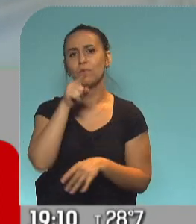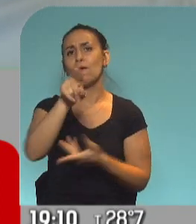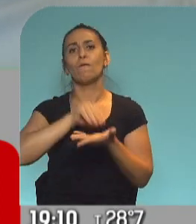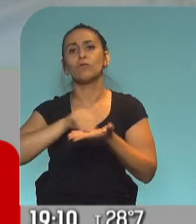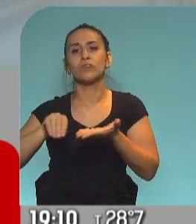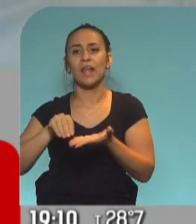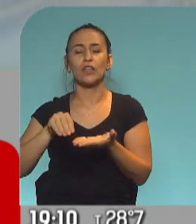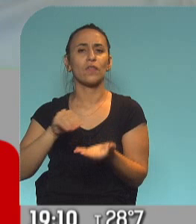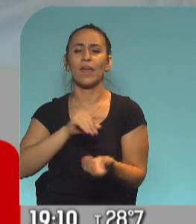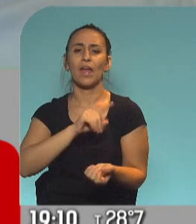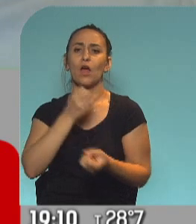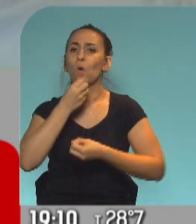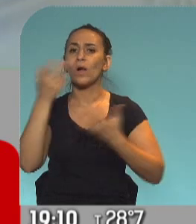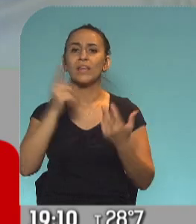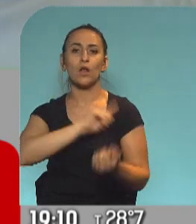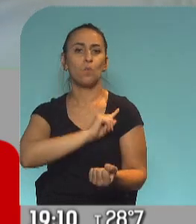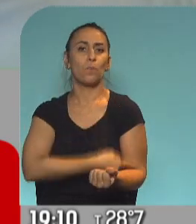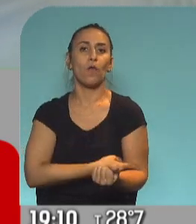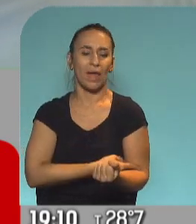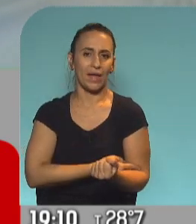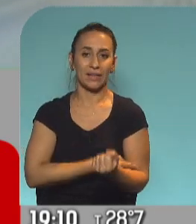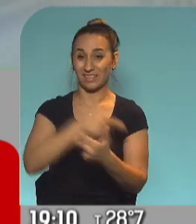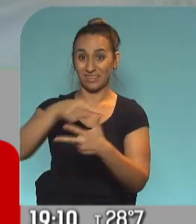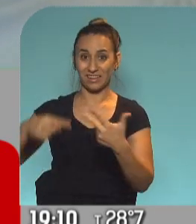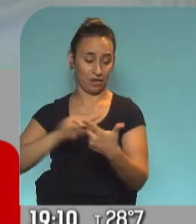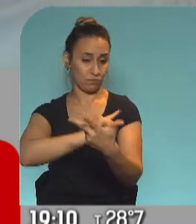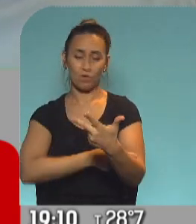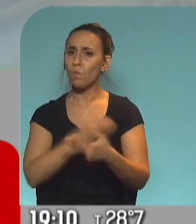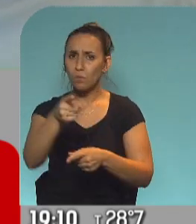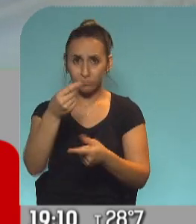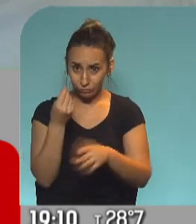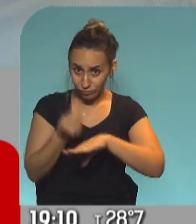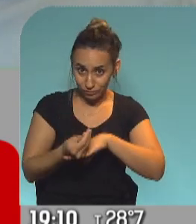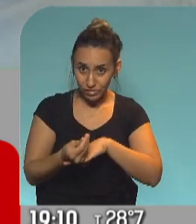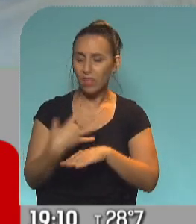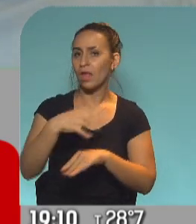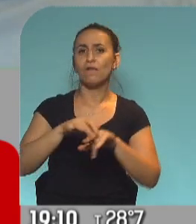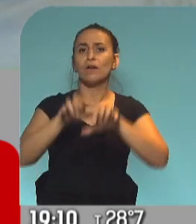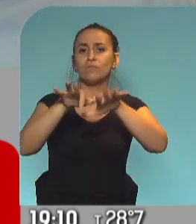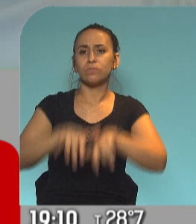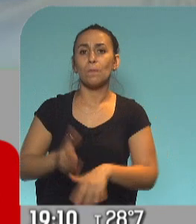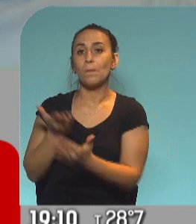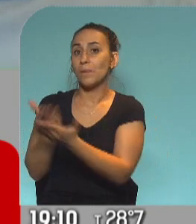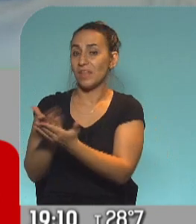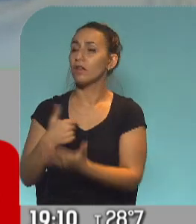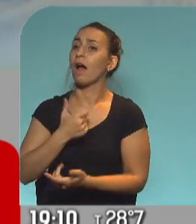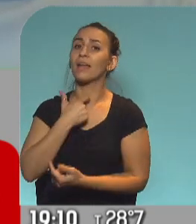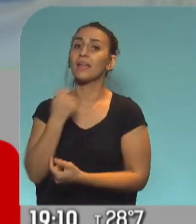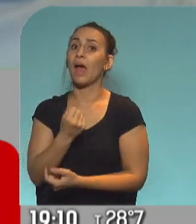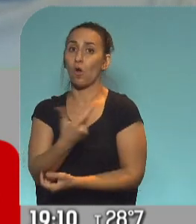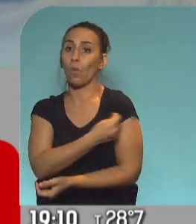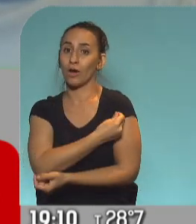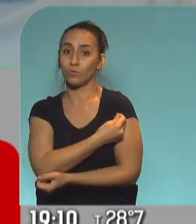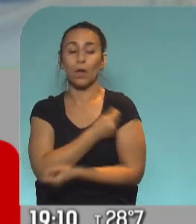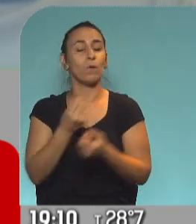cualquier poder, de los 3 poderes del Estado, sí. Vas a tener que hacer una solicitud. Lo mismo que el resto. Diciendo, yo me quiero vacunar. Exactamente, yo me quiero